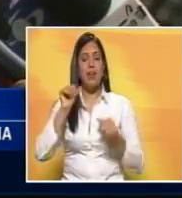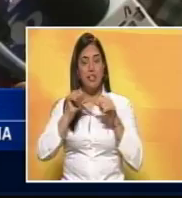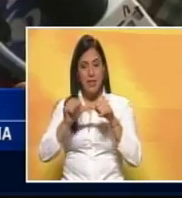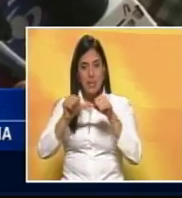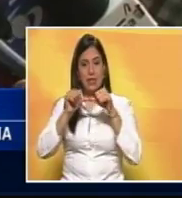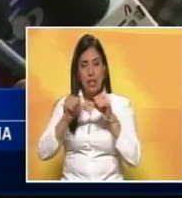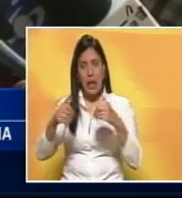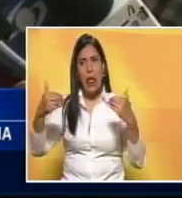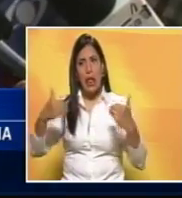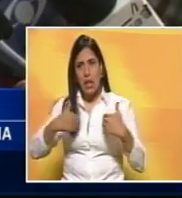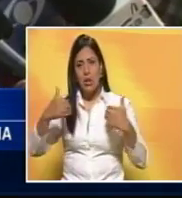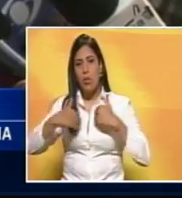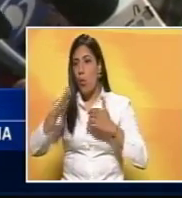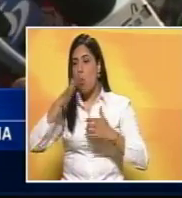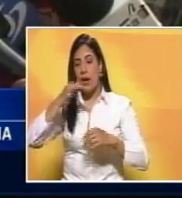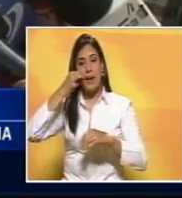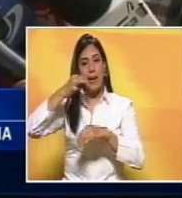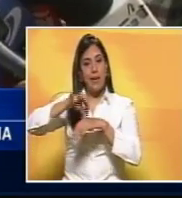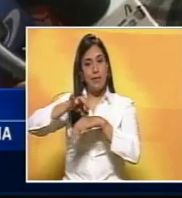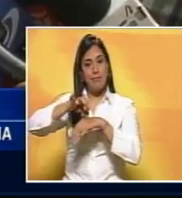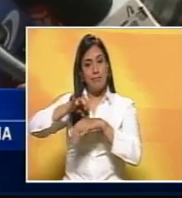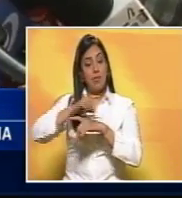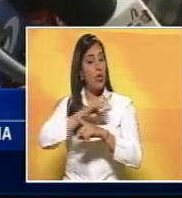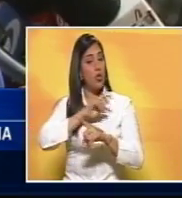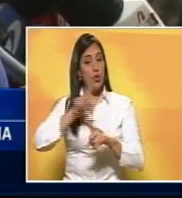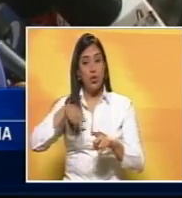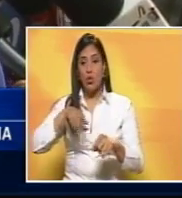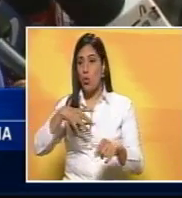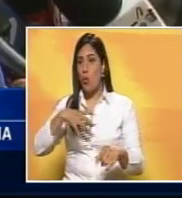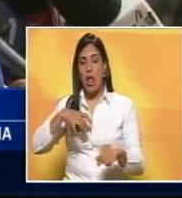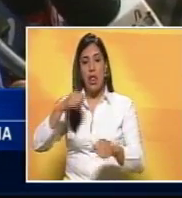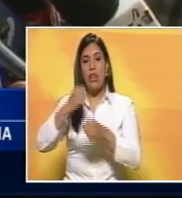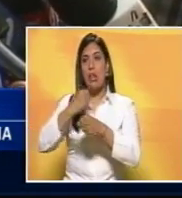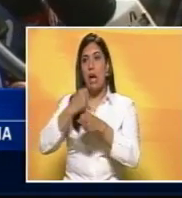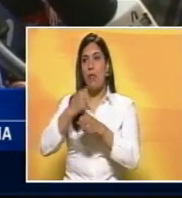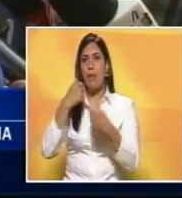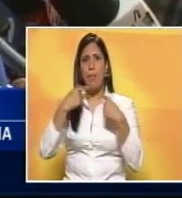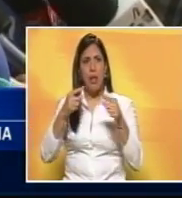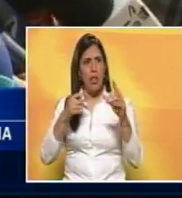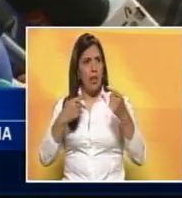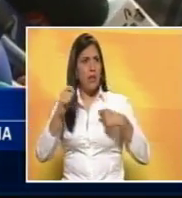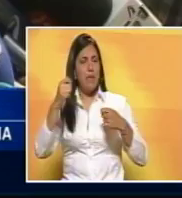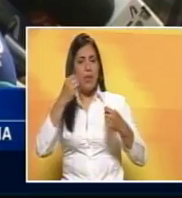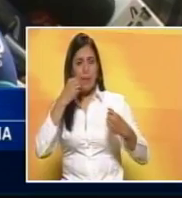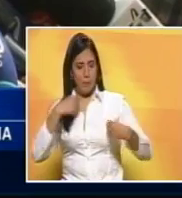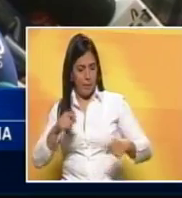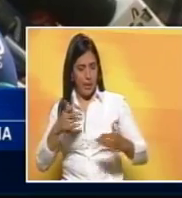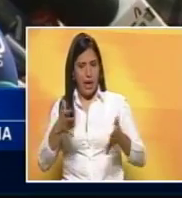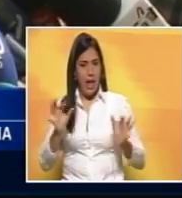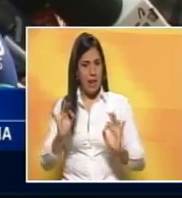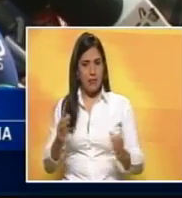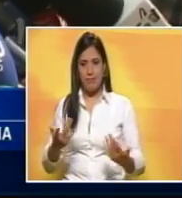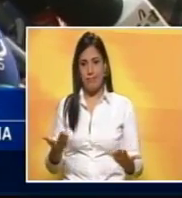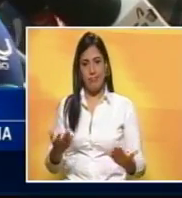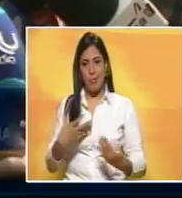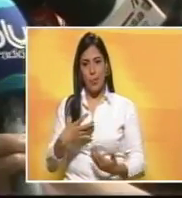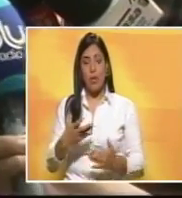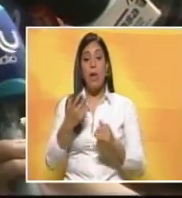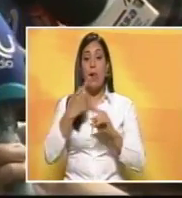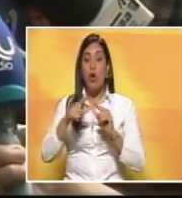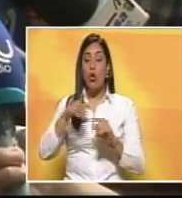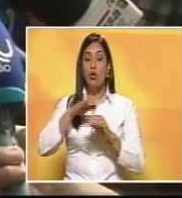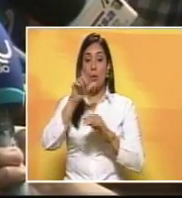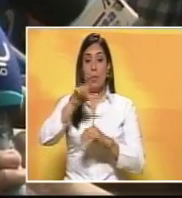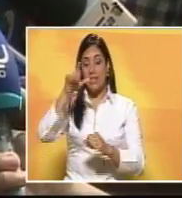seguirá padeciendo por el producto cárnico. No podemos, señores, seguir trabajando a pérdidas. Los miembros del